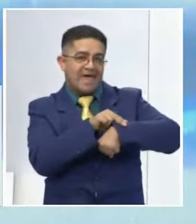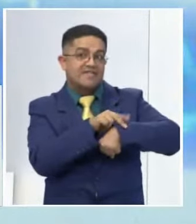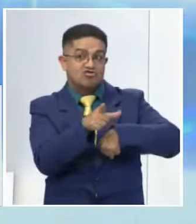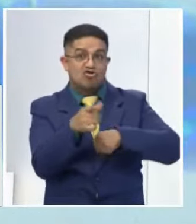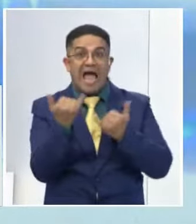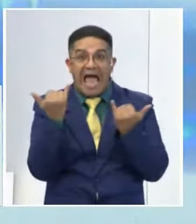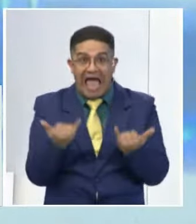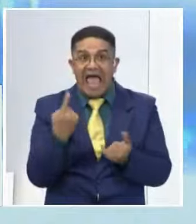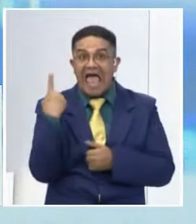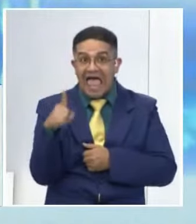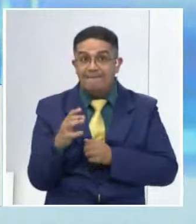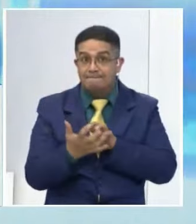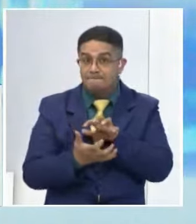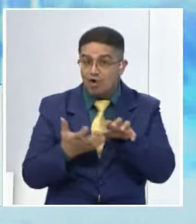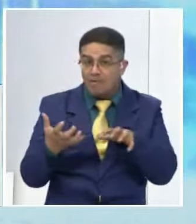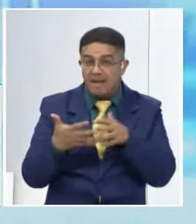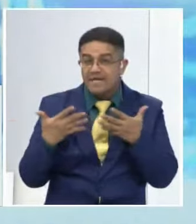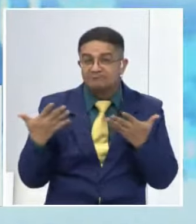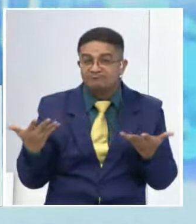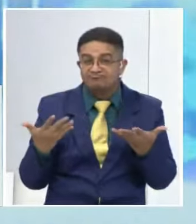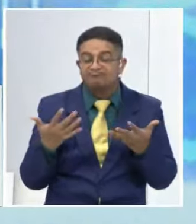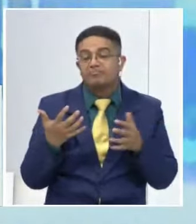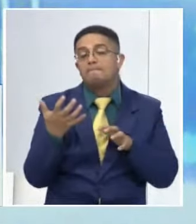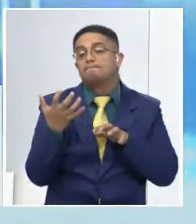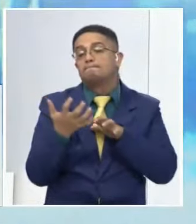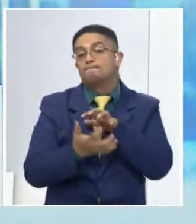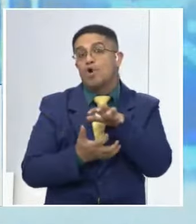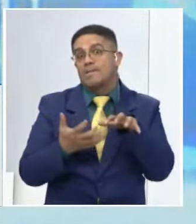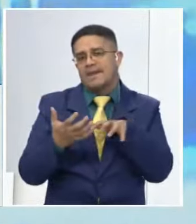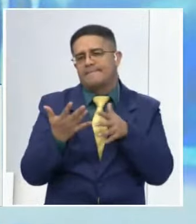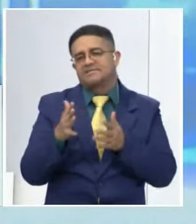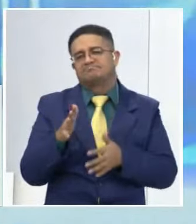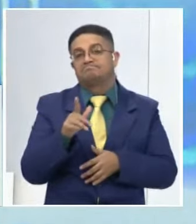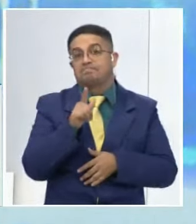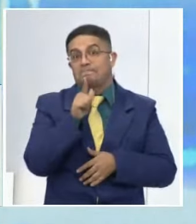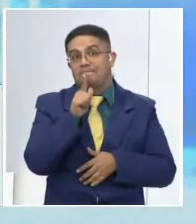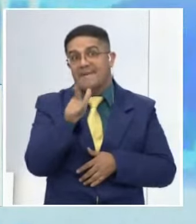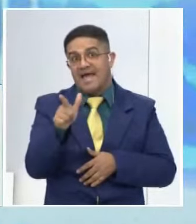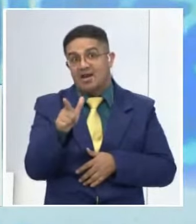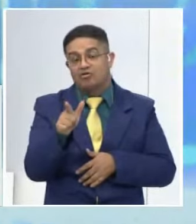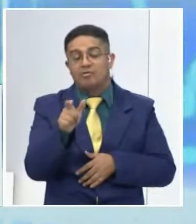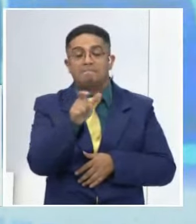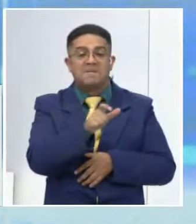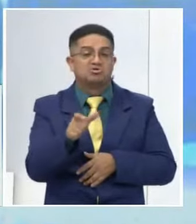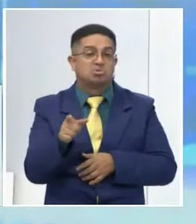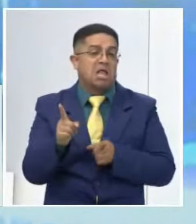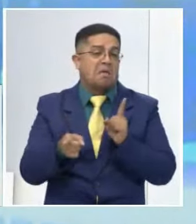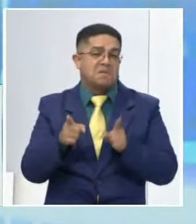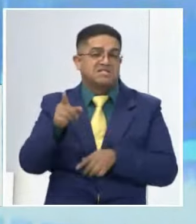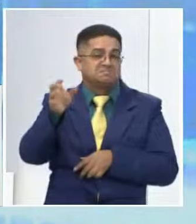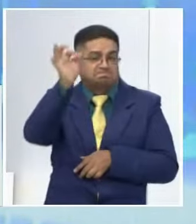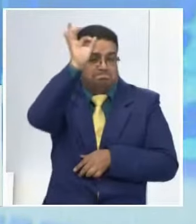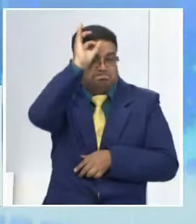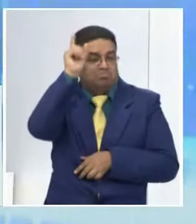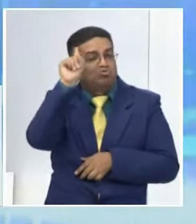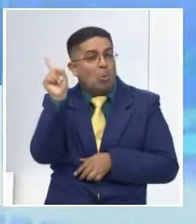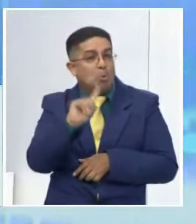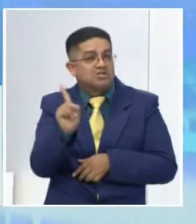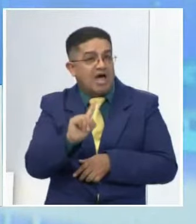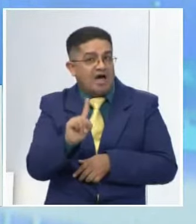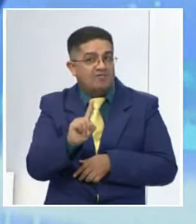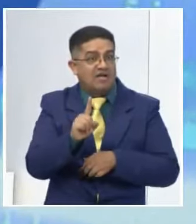ahorita actualmente, que se conocen como desórdenes potencialmente malignizables en boca, y la persona a veces no lo sabe que lo tienen, y eso al